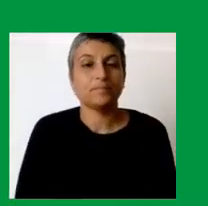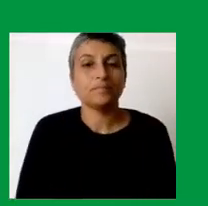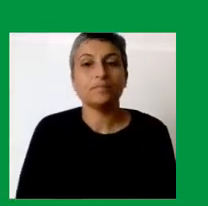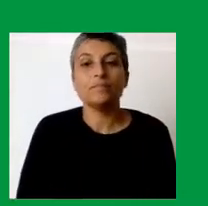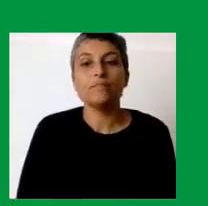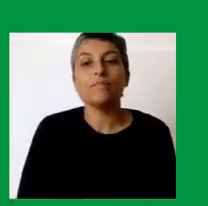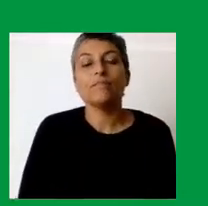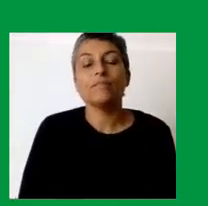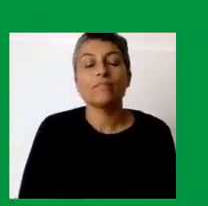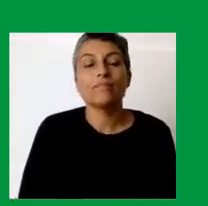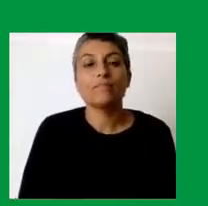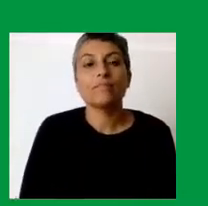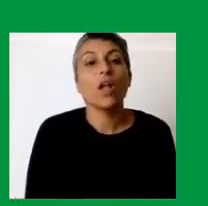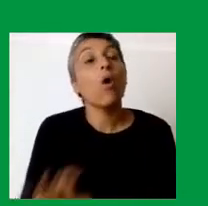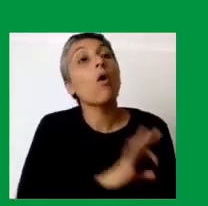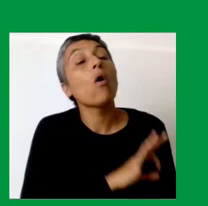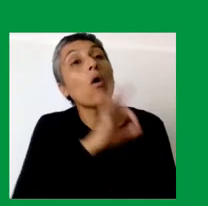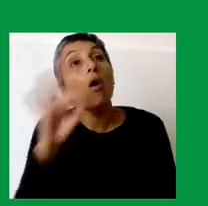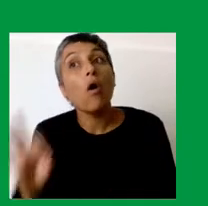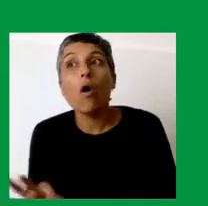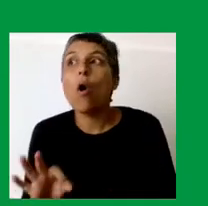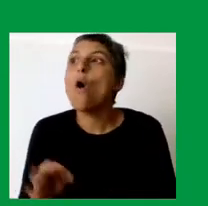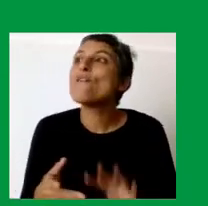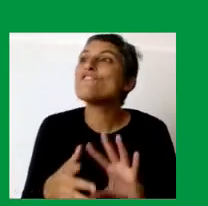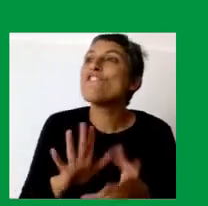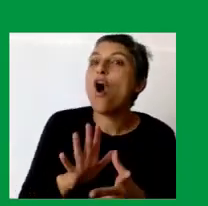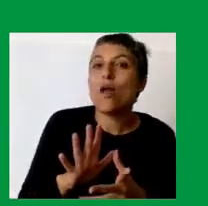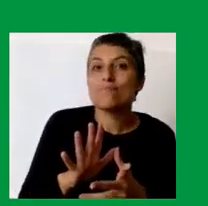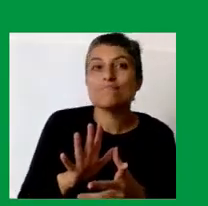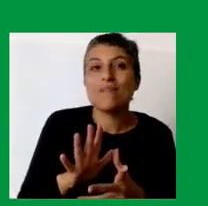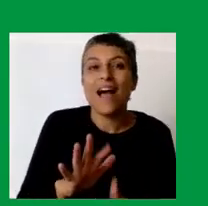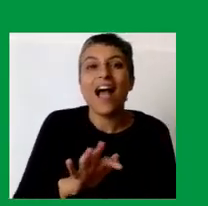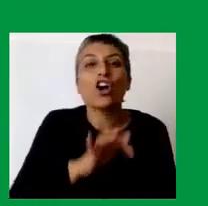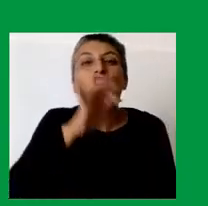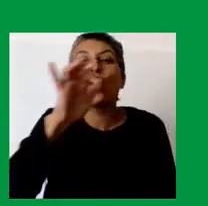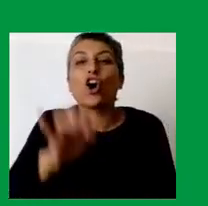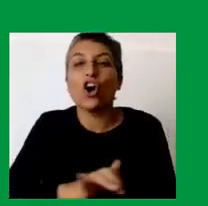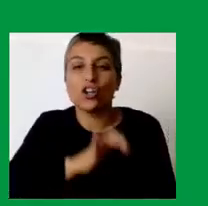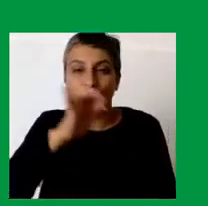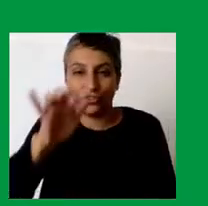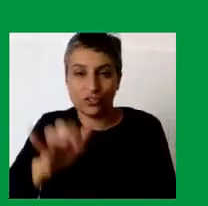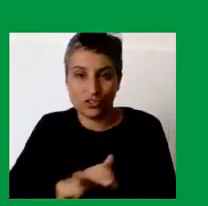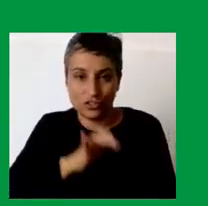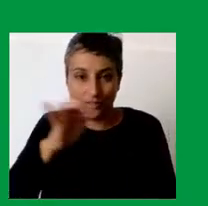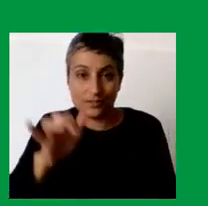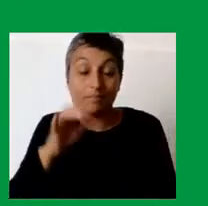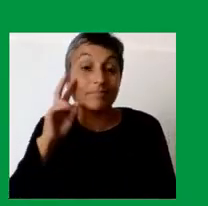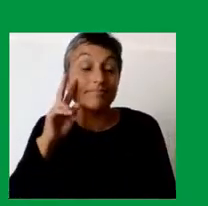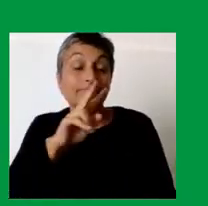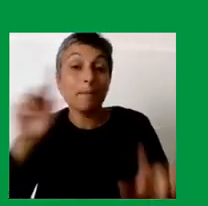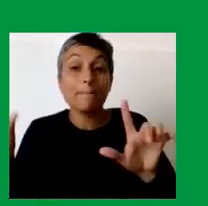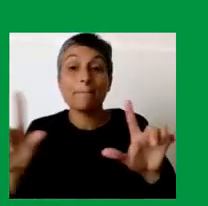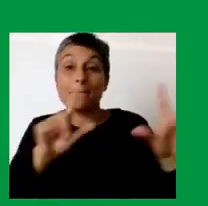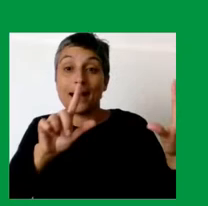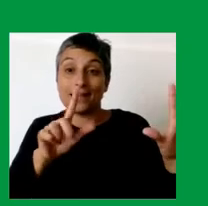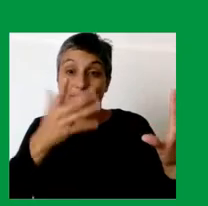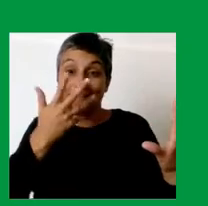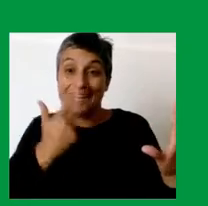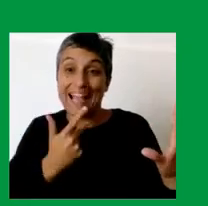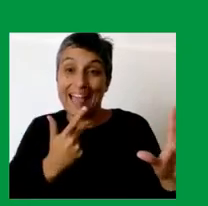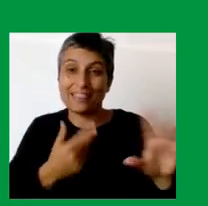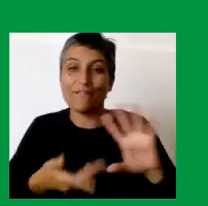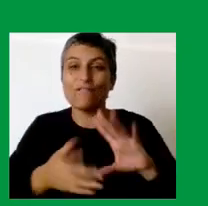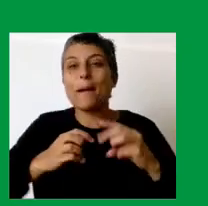ponerlo haciendo storytelling, como se dice en inglés, contándolo, porque esta imagen me gusta mucho como